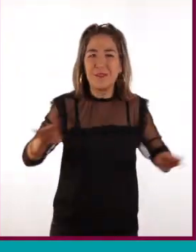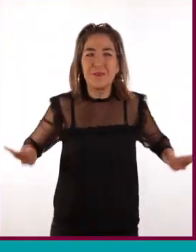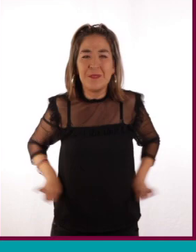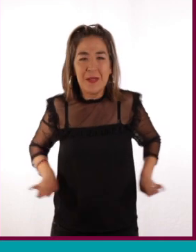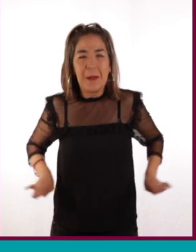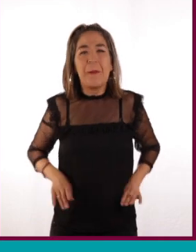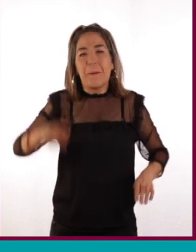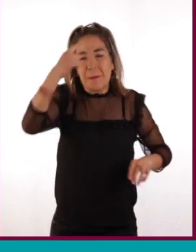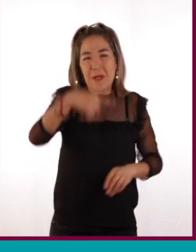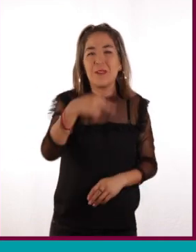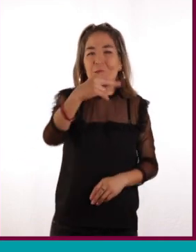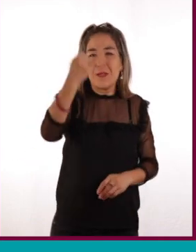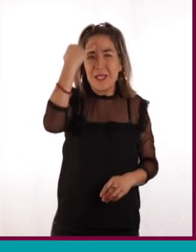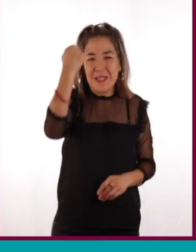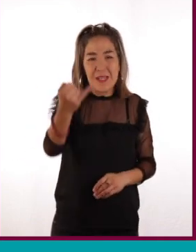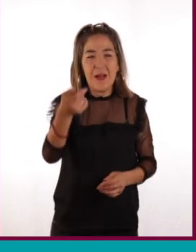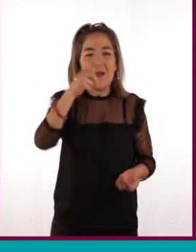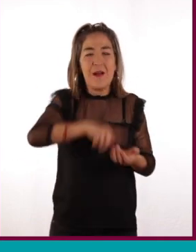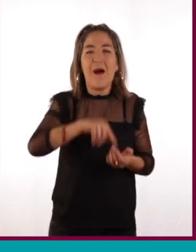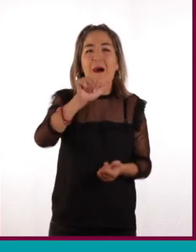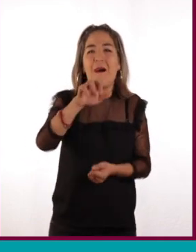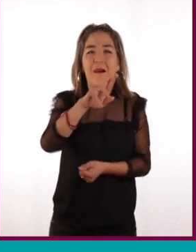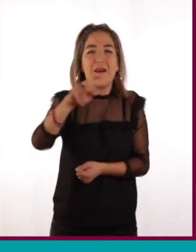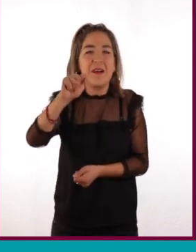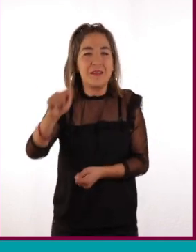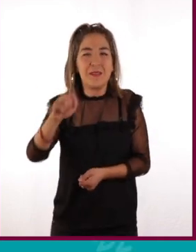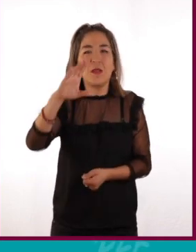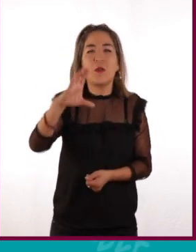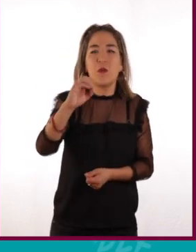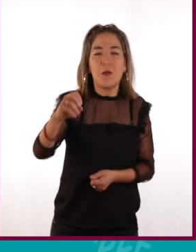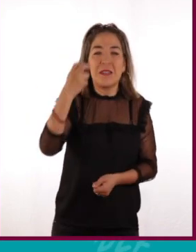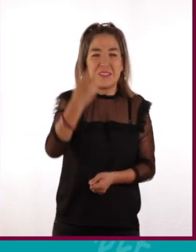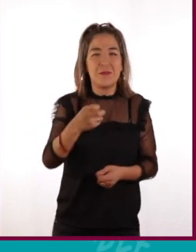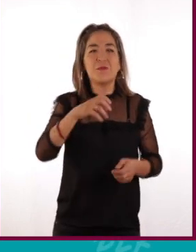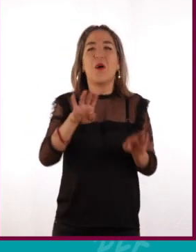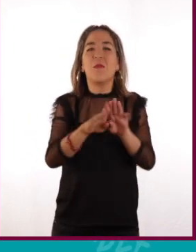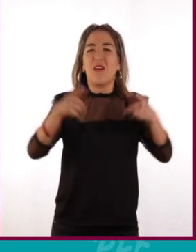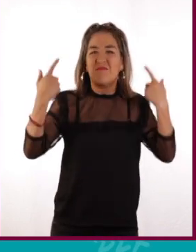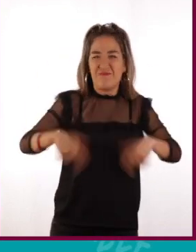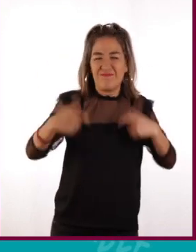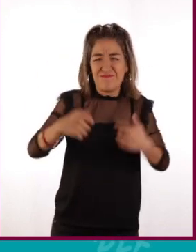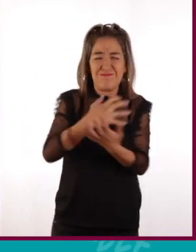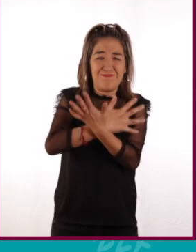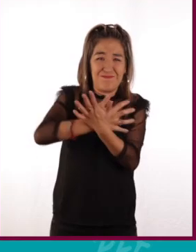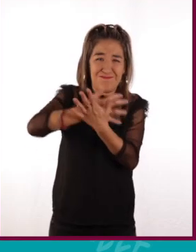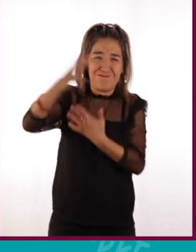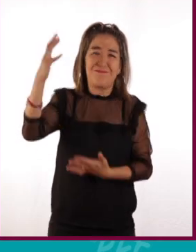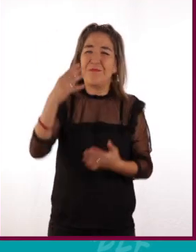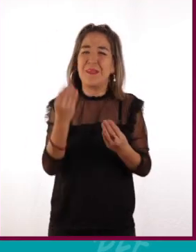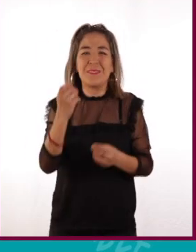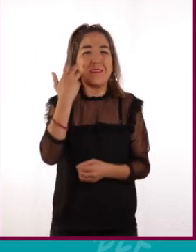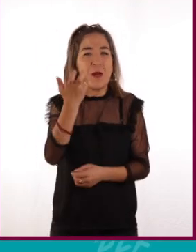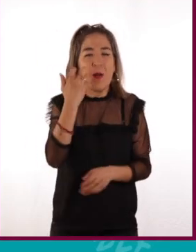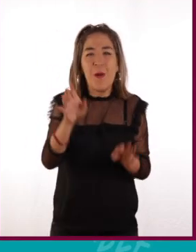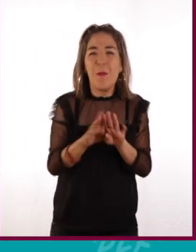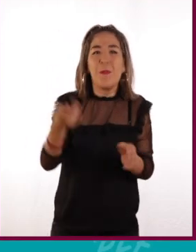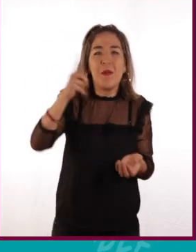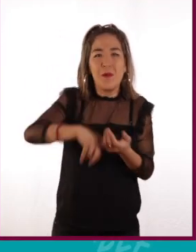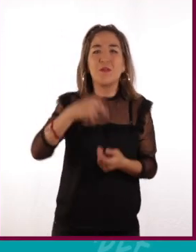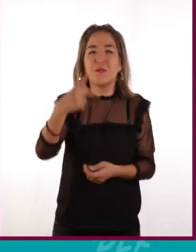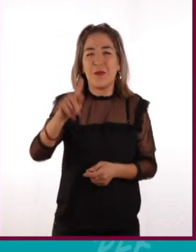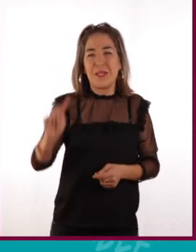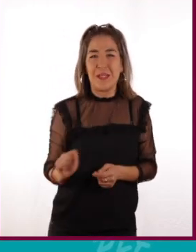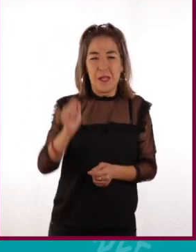formas geométricas buscaban reflejar la ideología del Art Deco, una de un mundo lujoso, exuberante y de